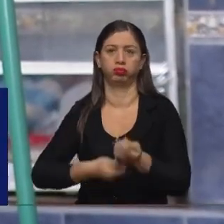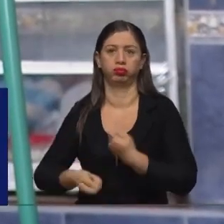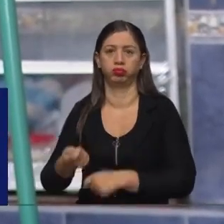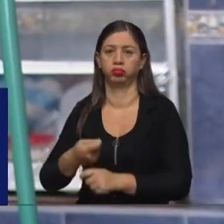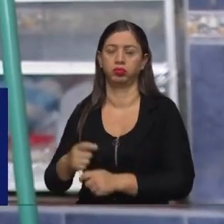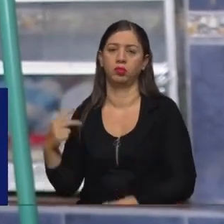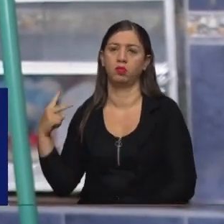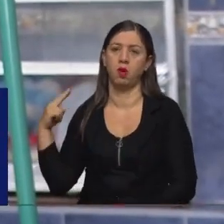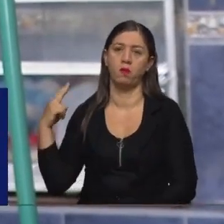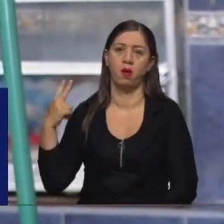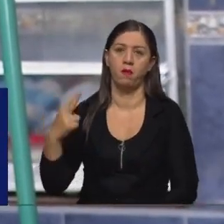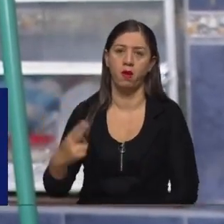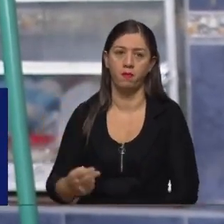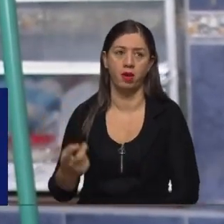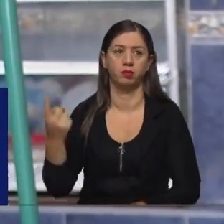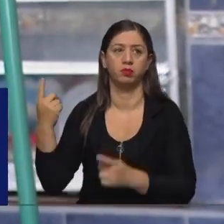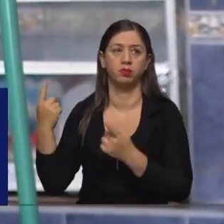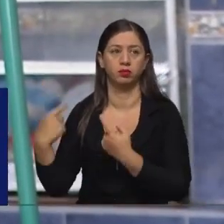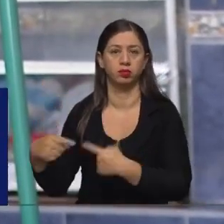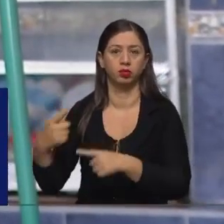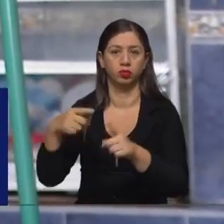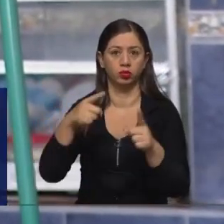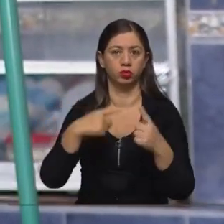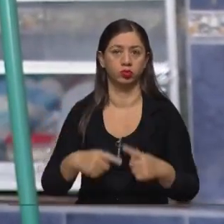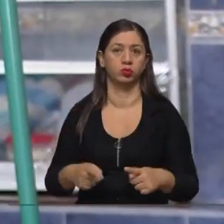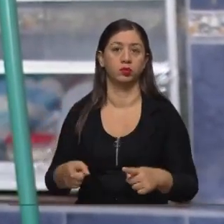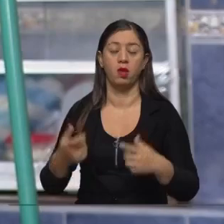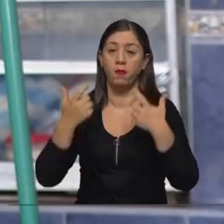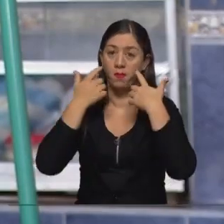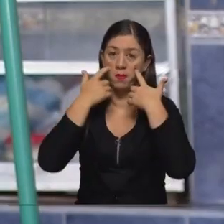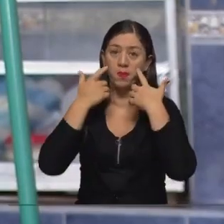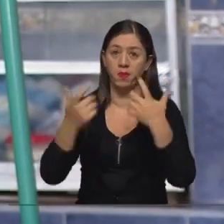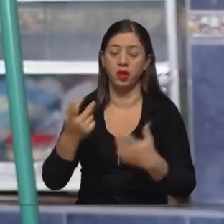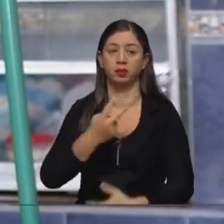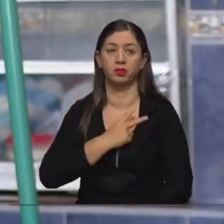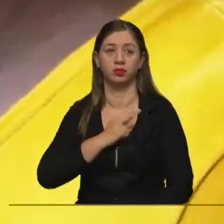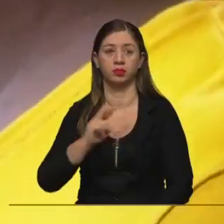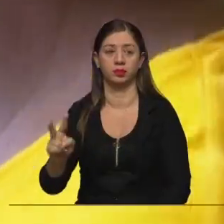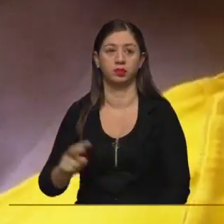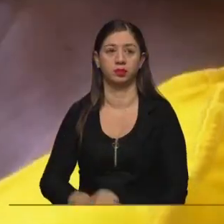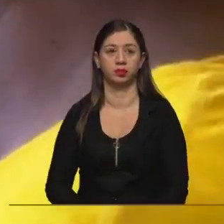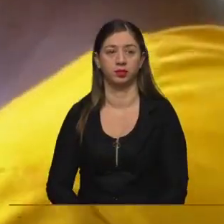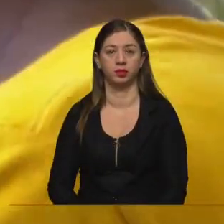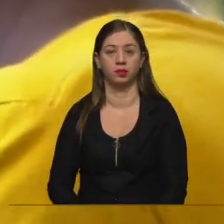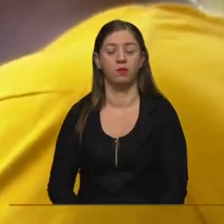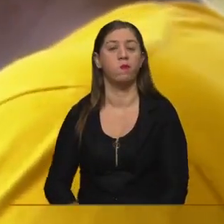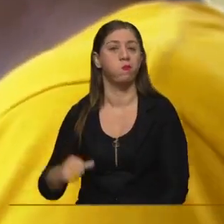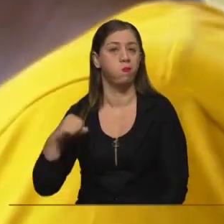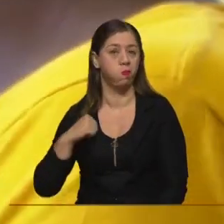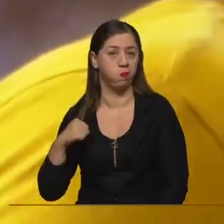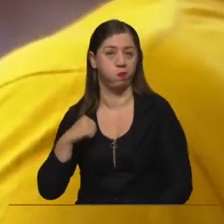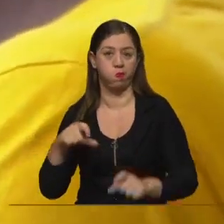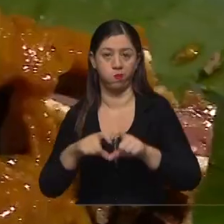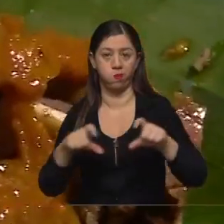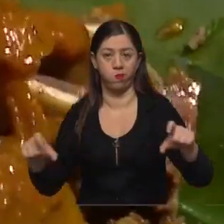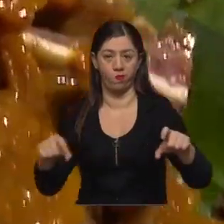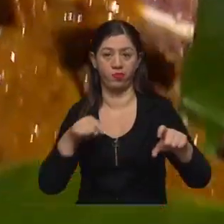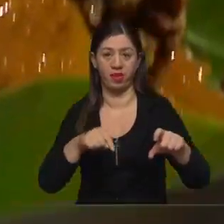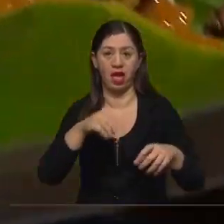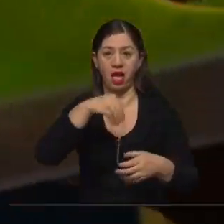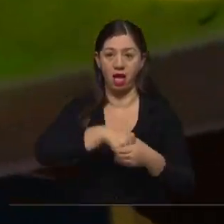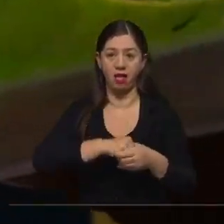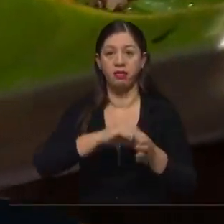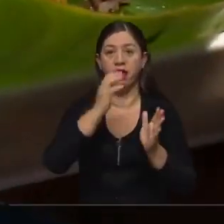es un corredor turístico es algo muy emblemático del Valle del cauca tenemos la rellena de arroz y